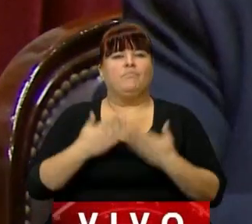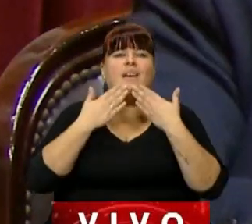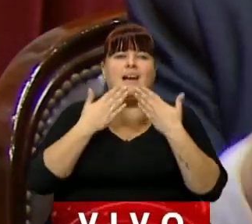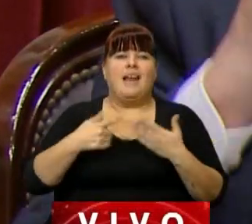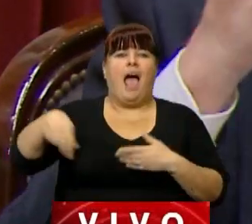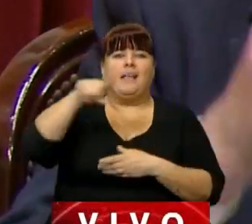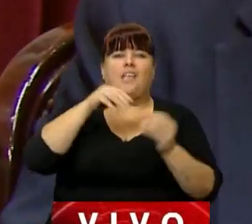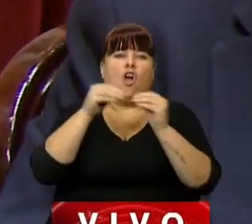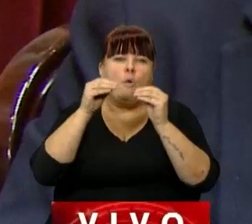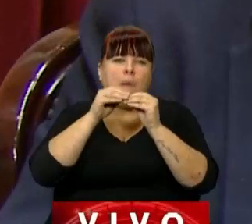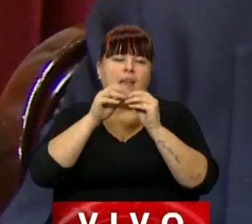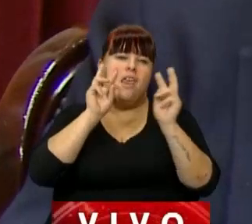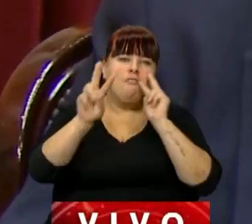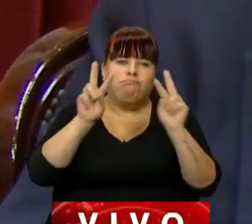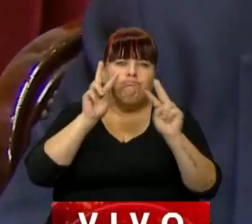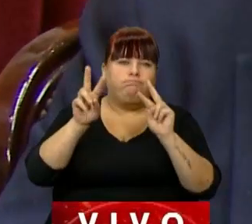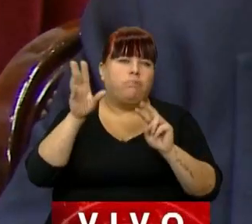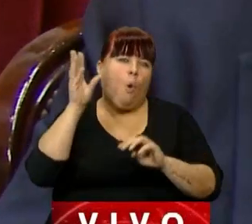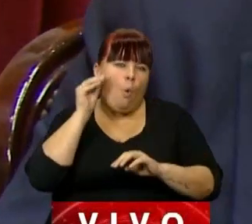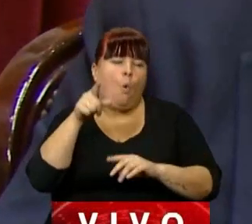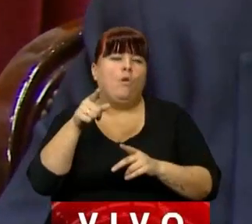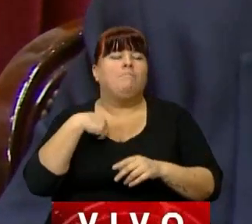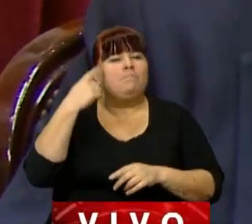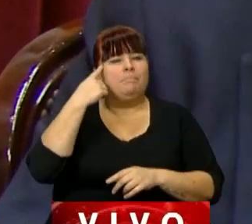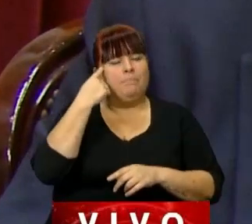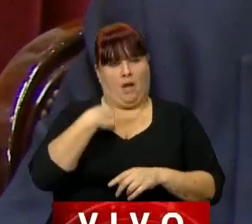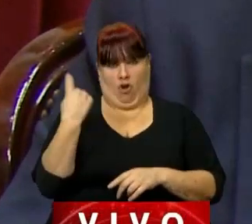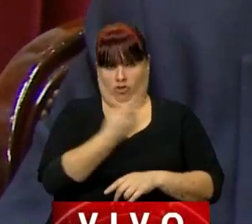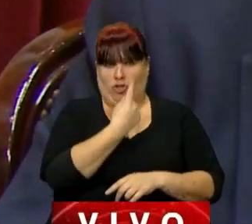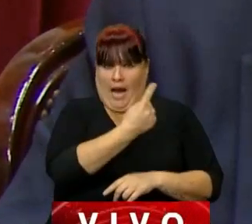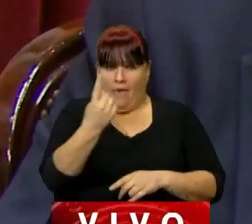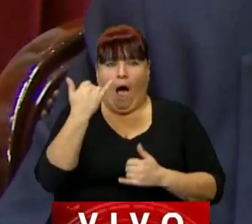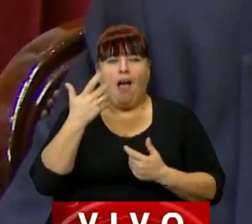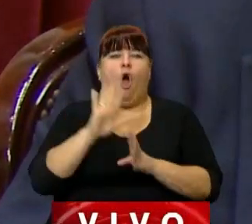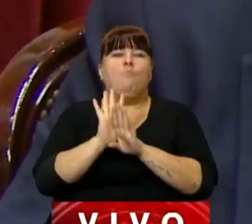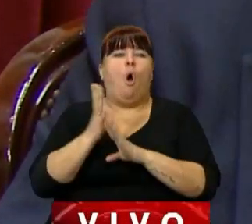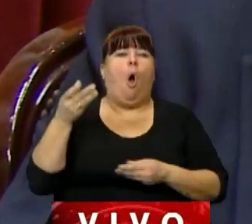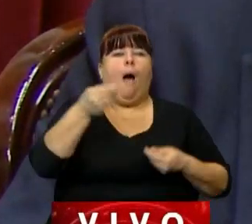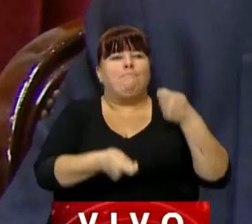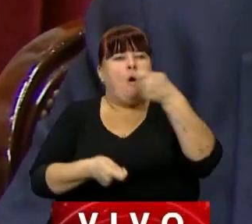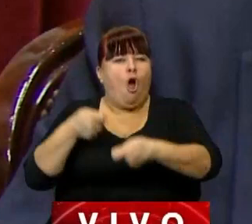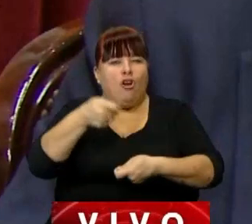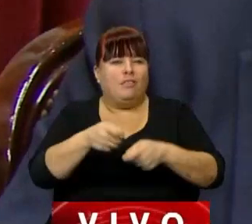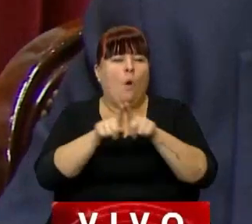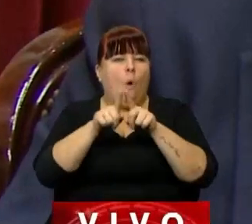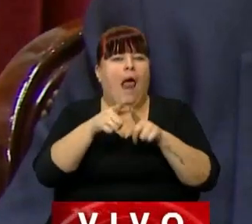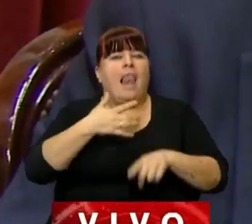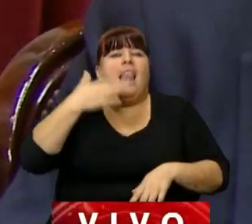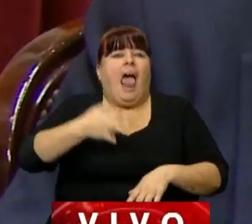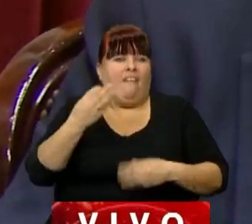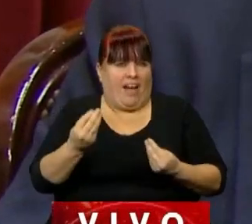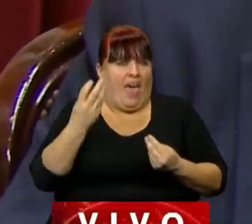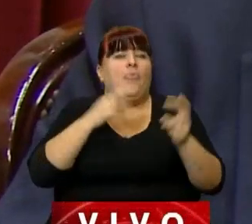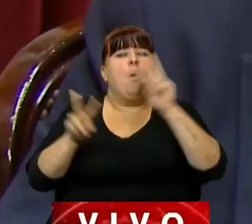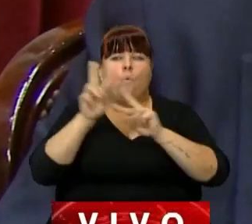Agradezco a los colegas que nos escuchan, porque creo que cada uno de nosotros aportamos algo a la verdad, que es lo que